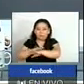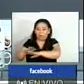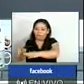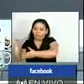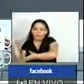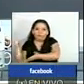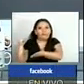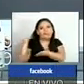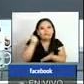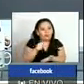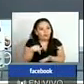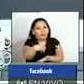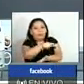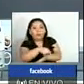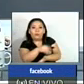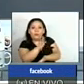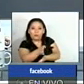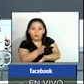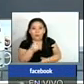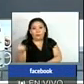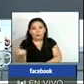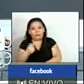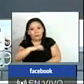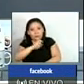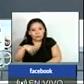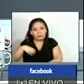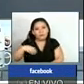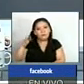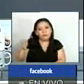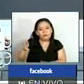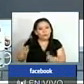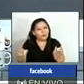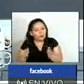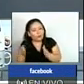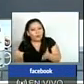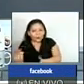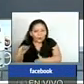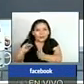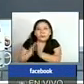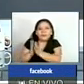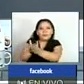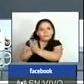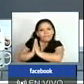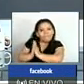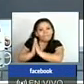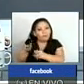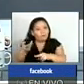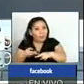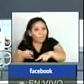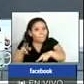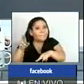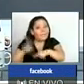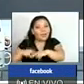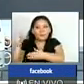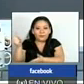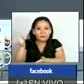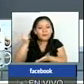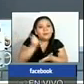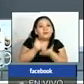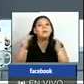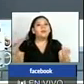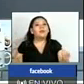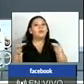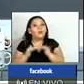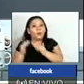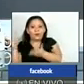transporte colectivo. Empresarios del sector están solicitando, escuche usted, una nueva prórroga, pero con aumento de la compensación, así como la